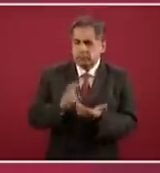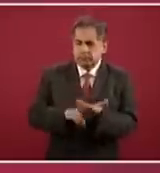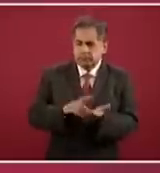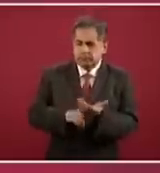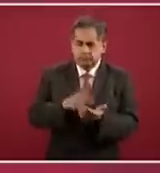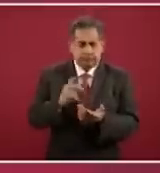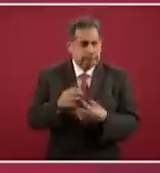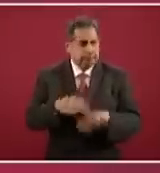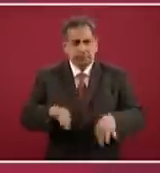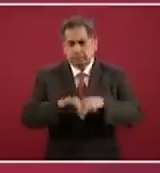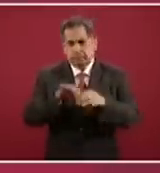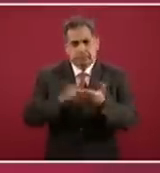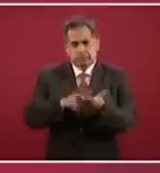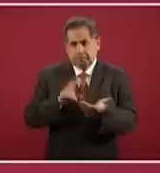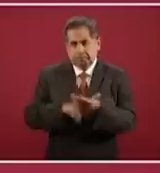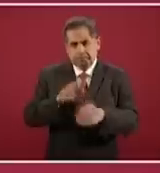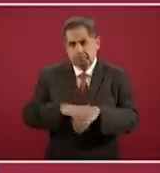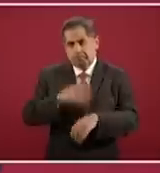nos importa,